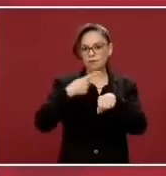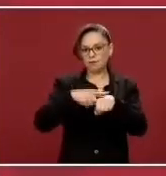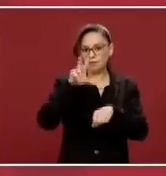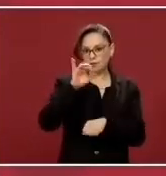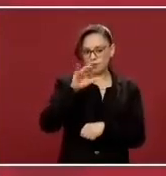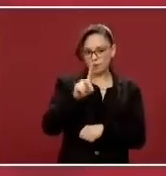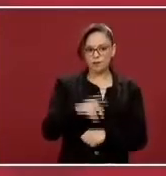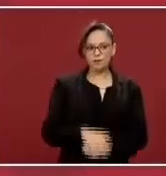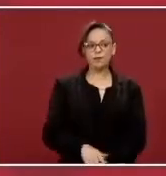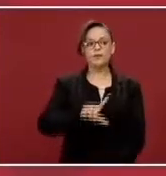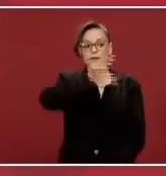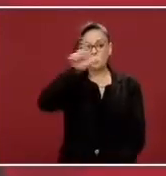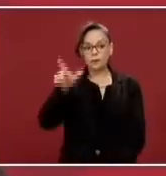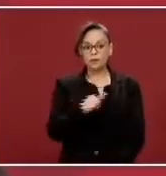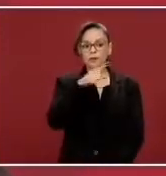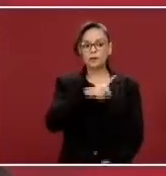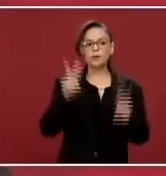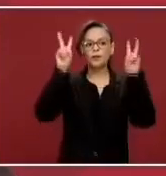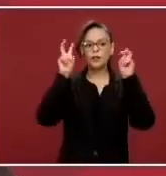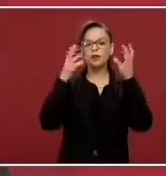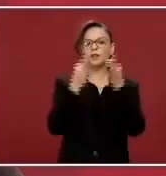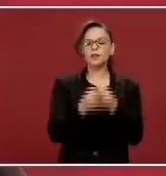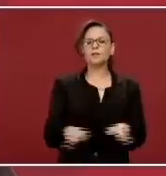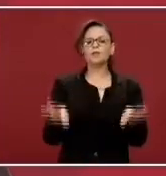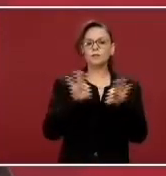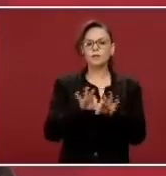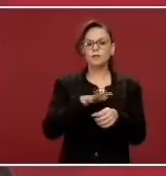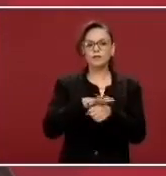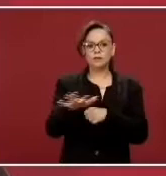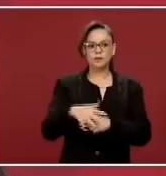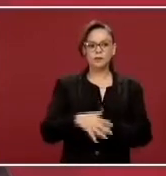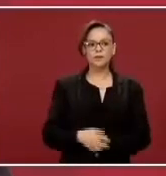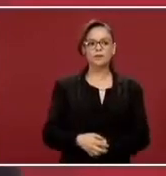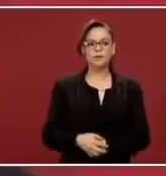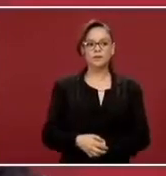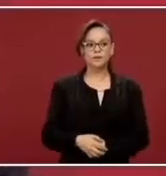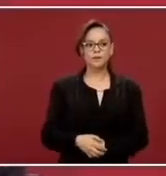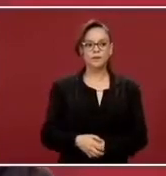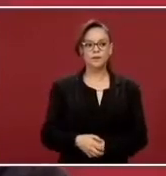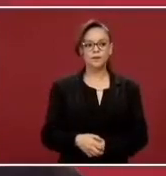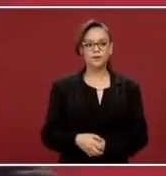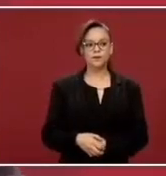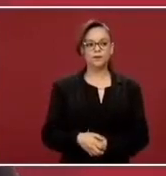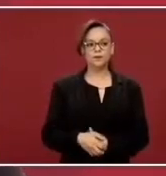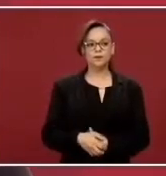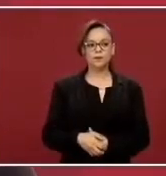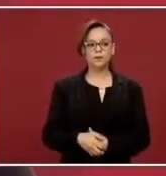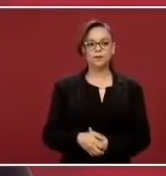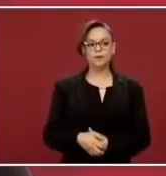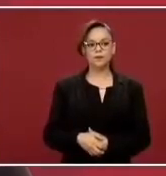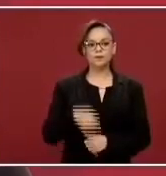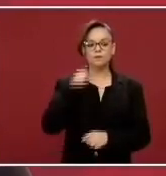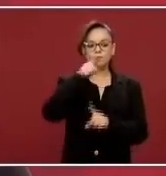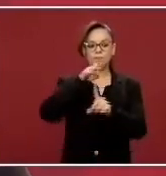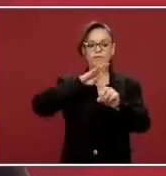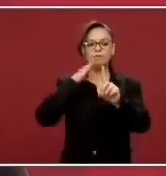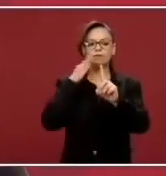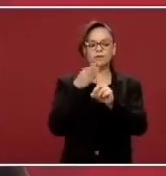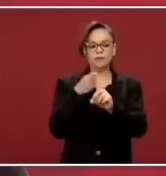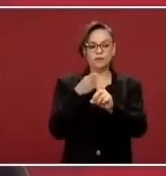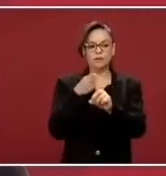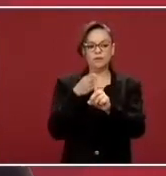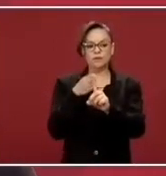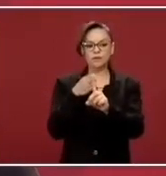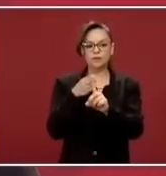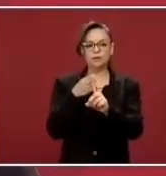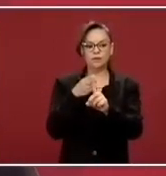vamos a entrar en un tema muy importante de considerar, que es especificar y aclarar qué